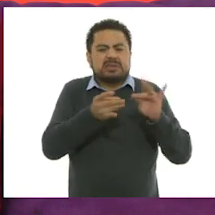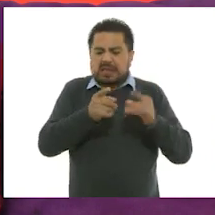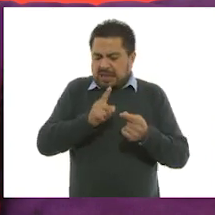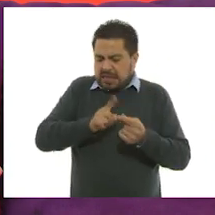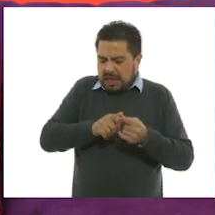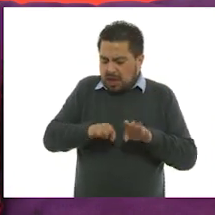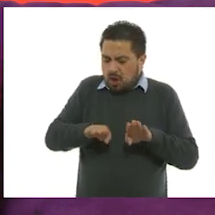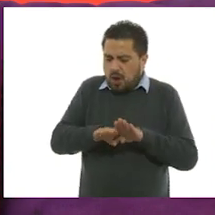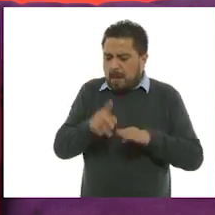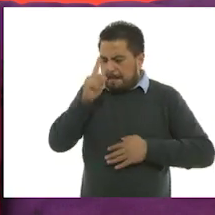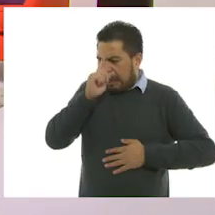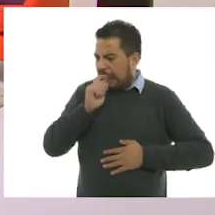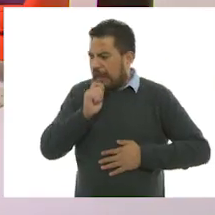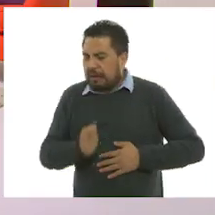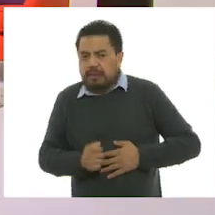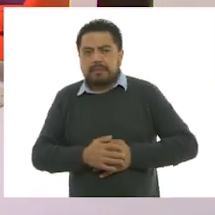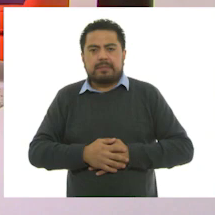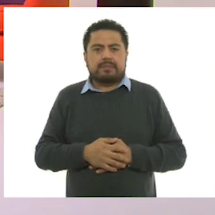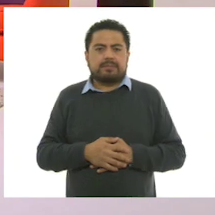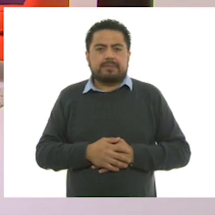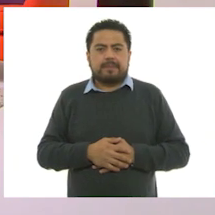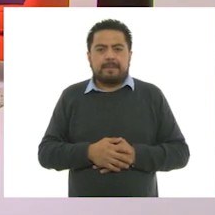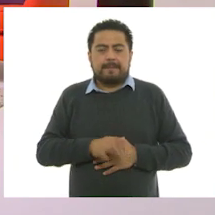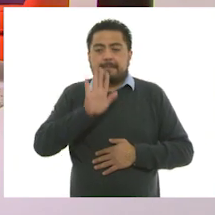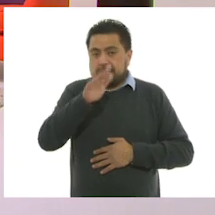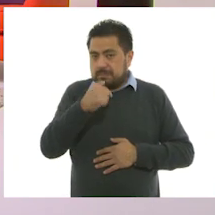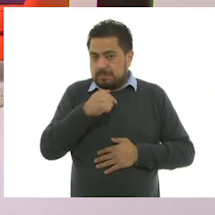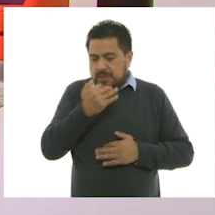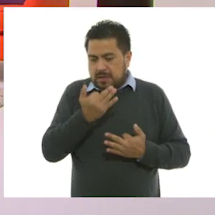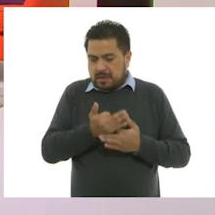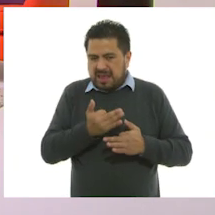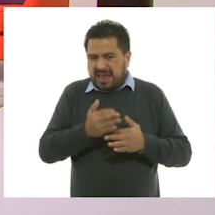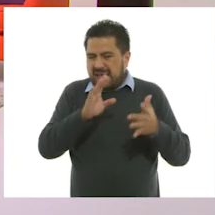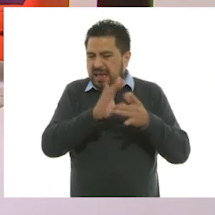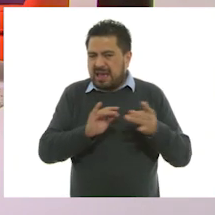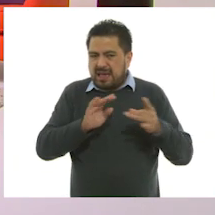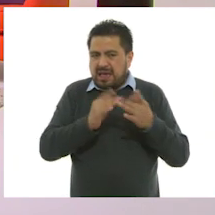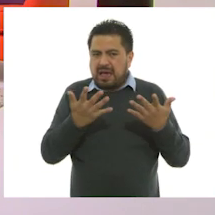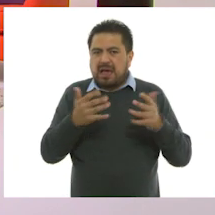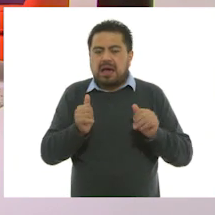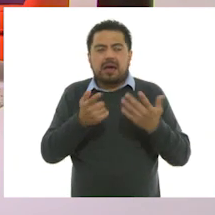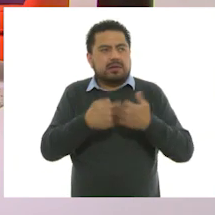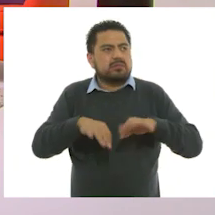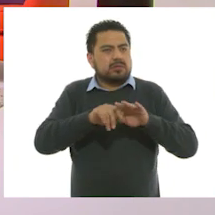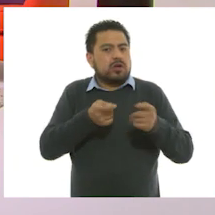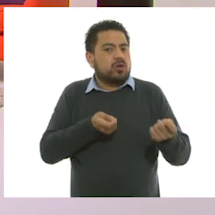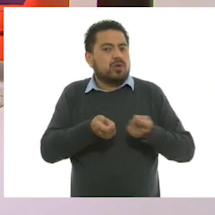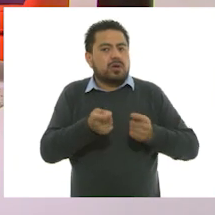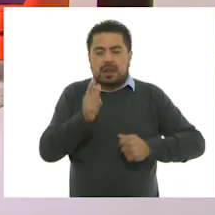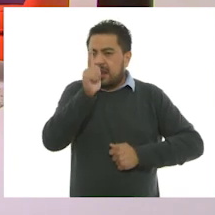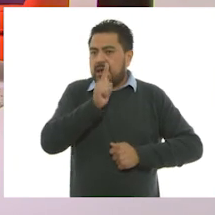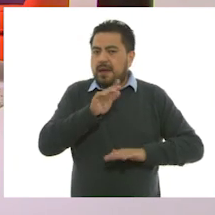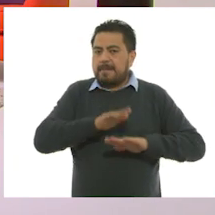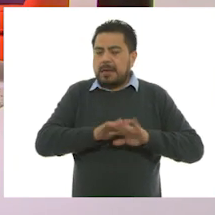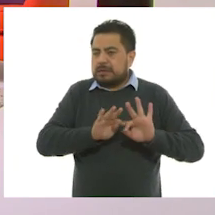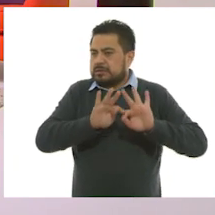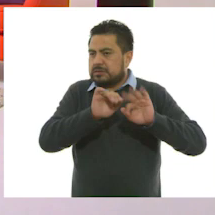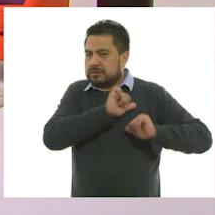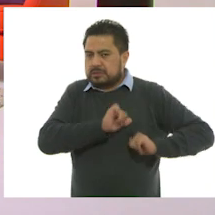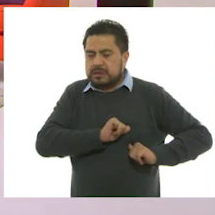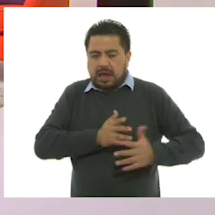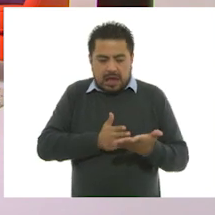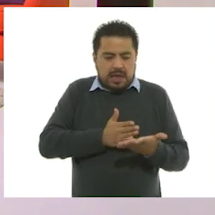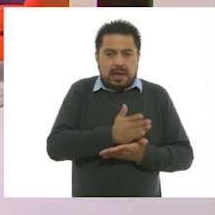quién, cómo y para qué. Ya describimos la importancia del dominio de una lengua base